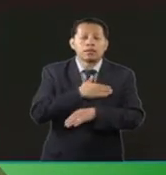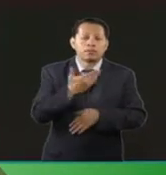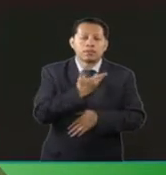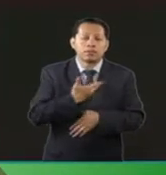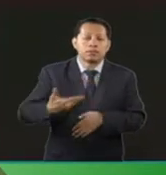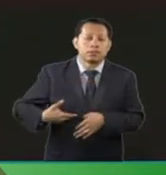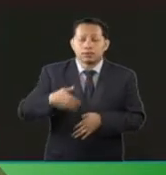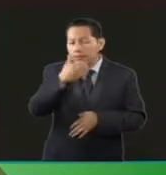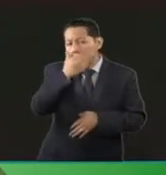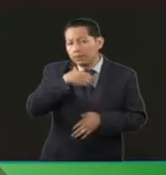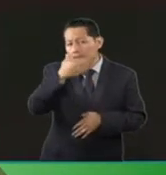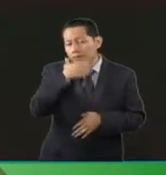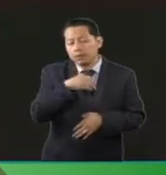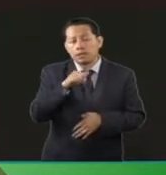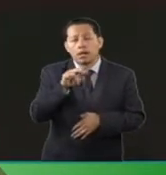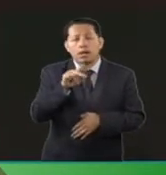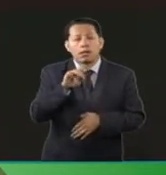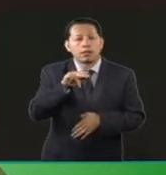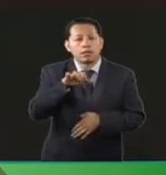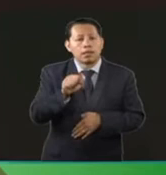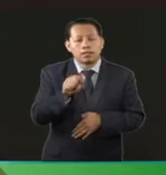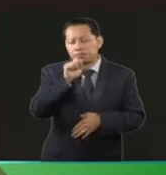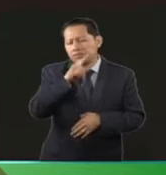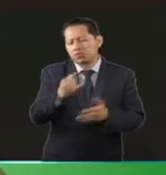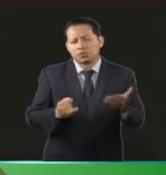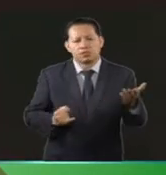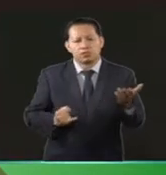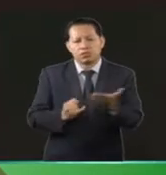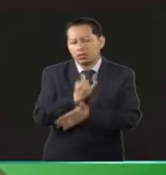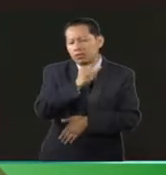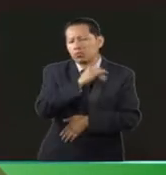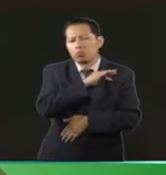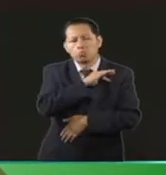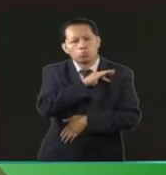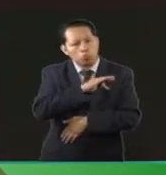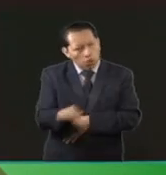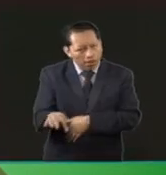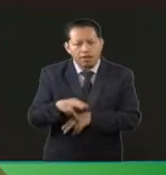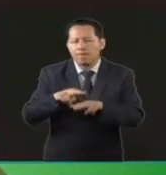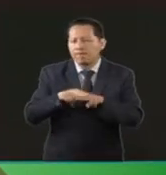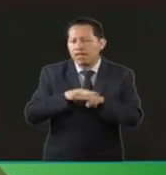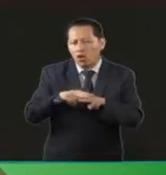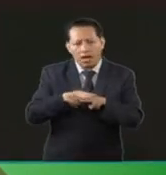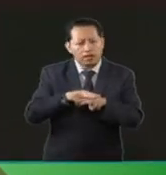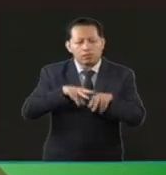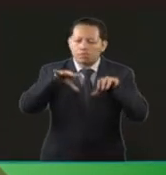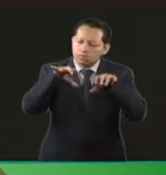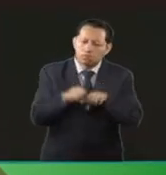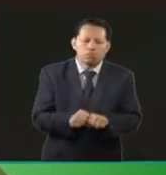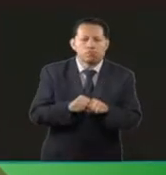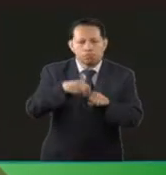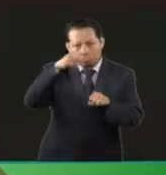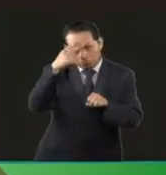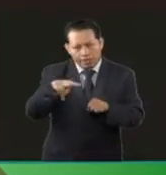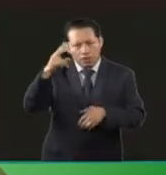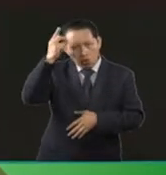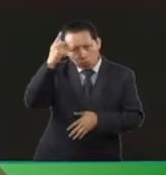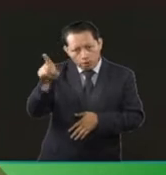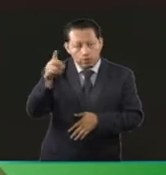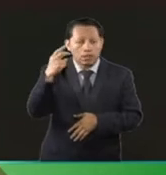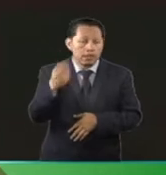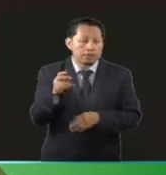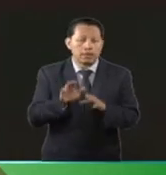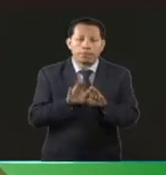Lázaro Cárdenas tomó la decisión histórica de nacionalizar El ferrocarril Este paso esencial para